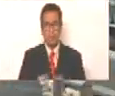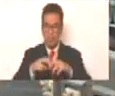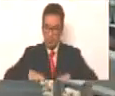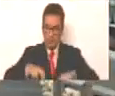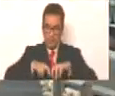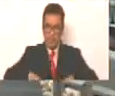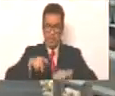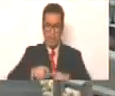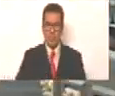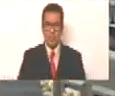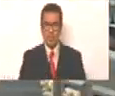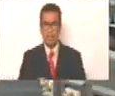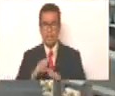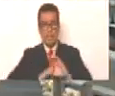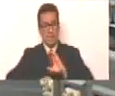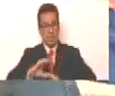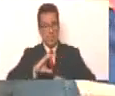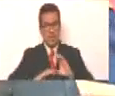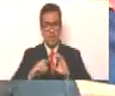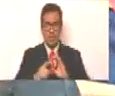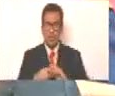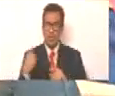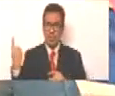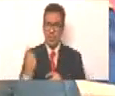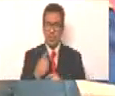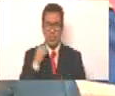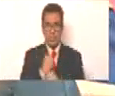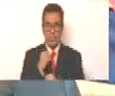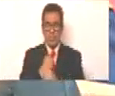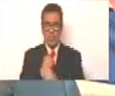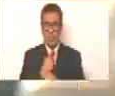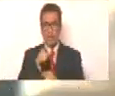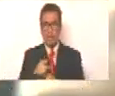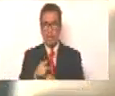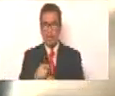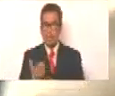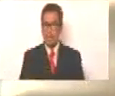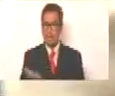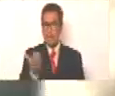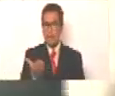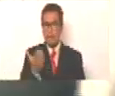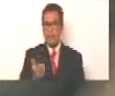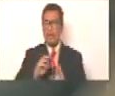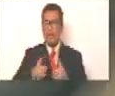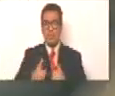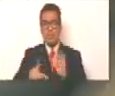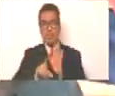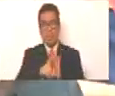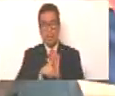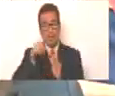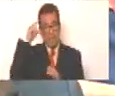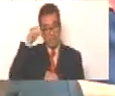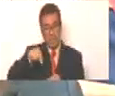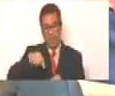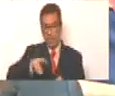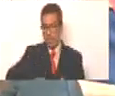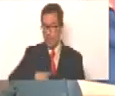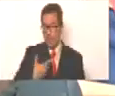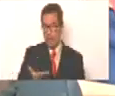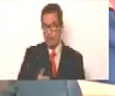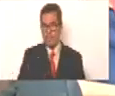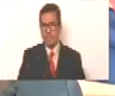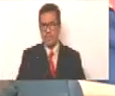gremio científico que se abocó a la elaboración de esta importante iniciativa de ley y que hoy hace posible que la